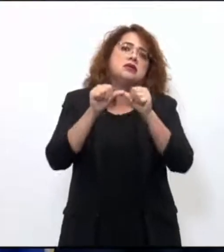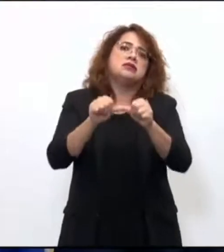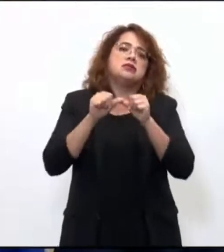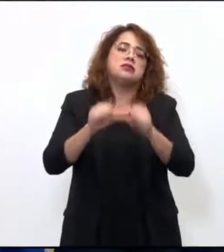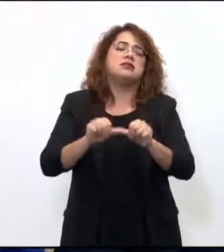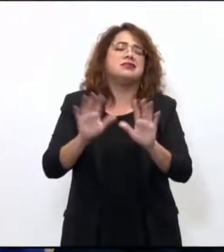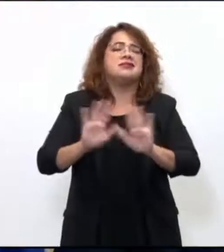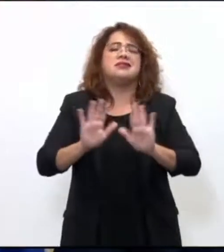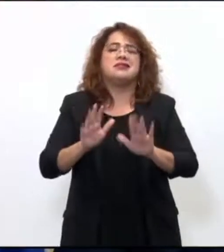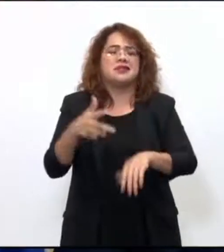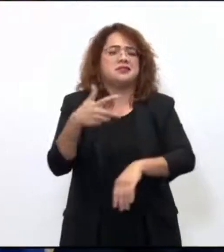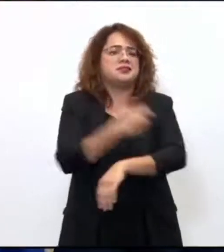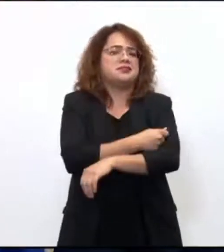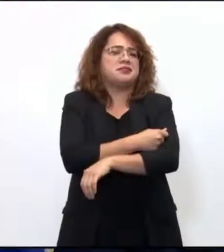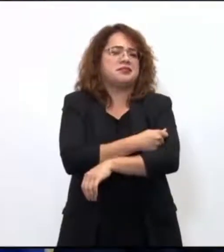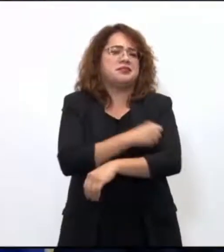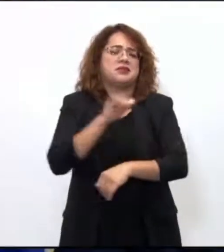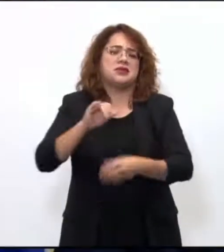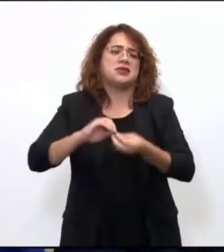nuestra comunidad.